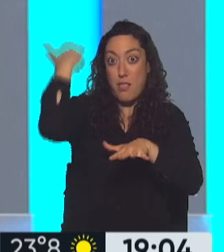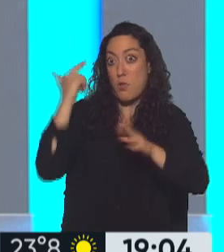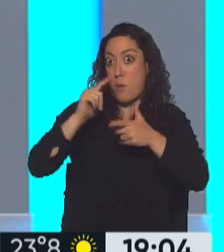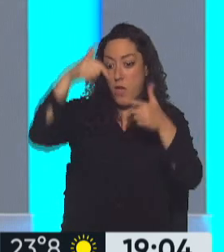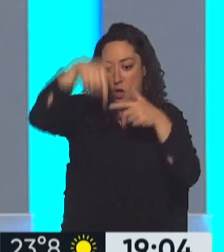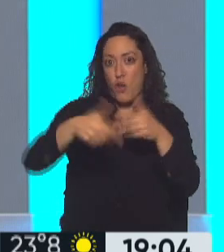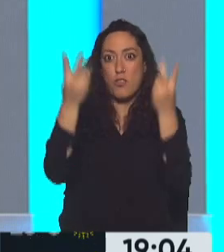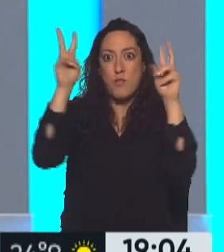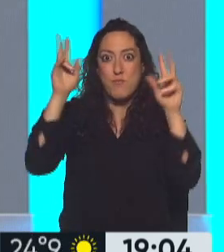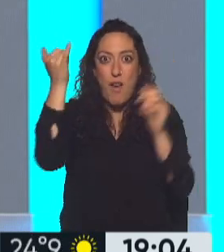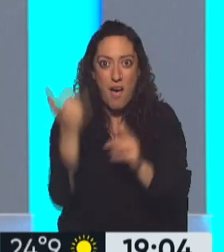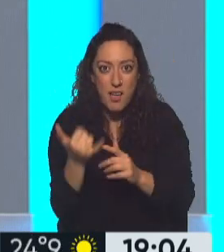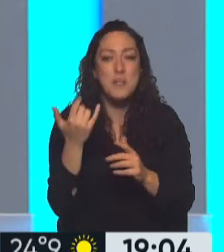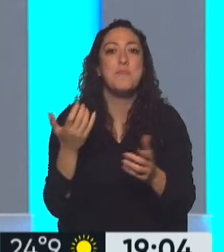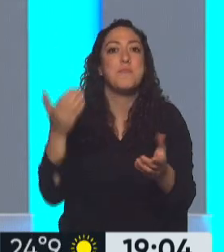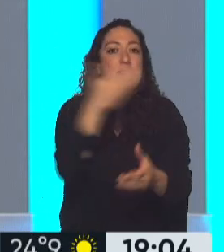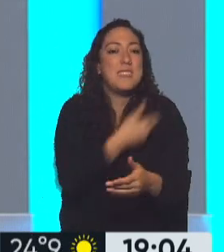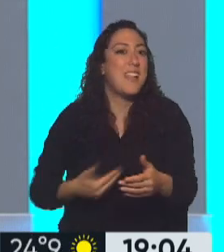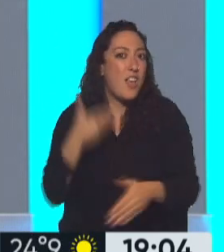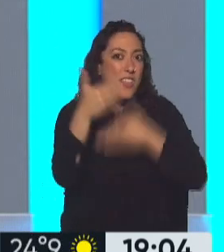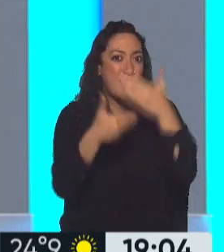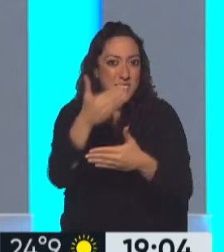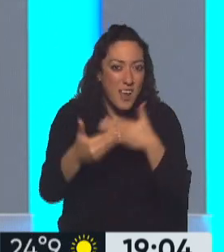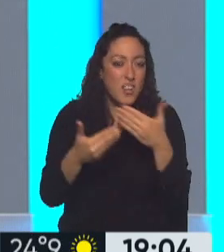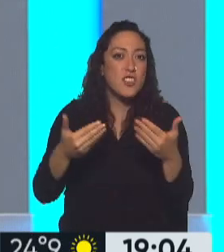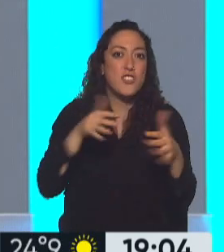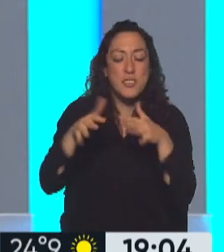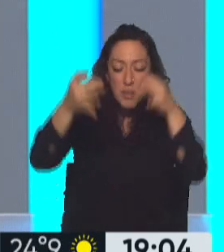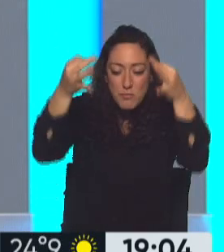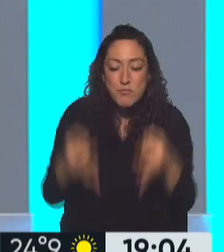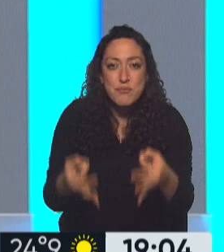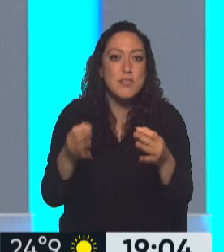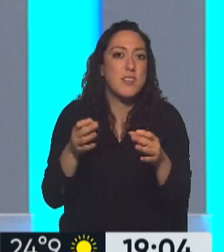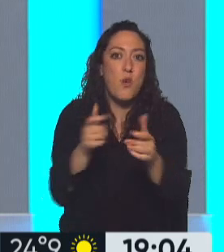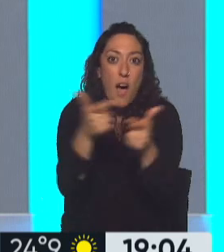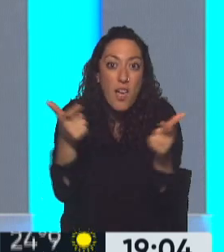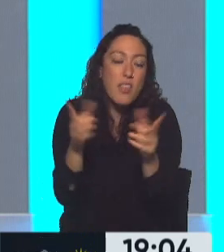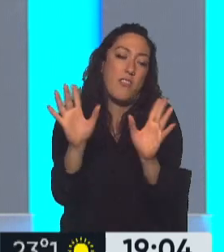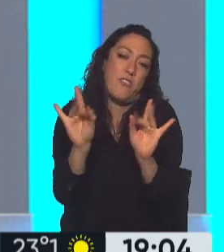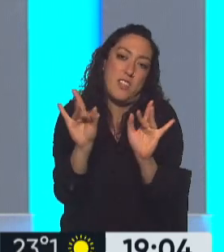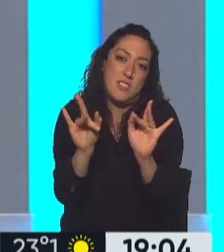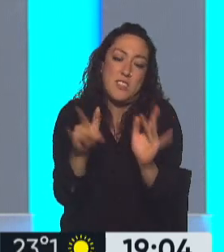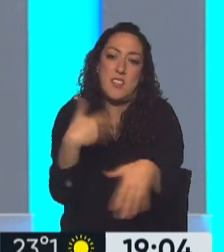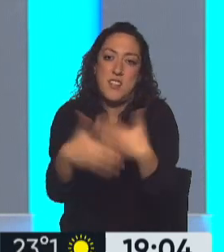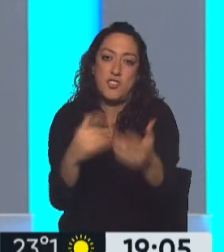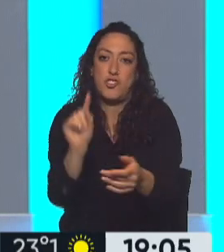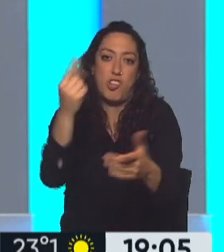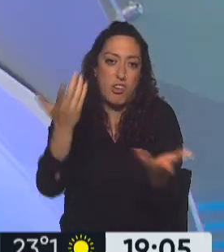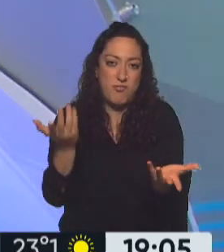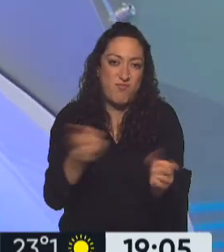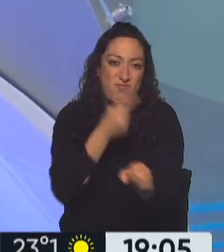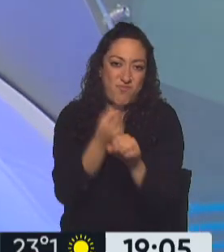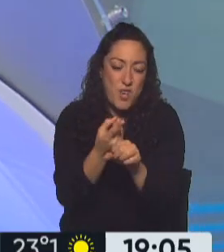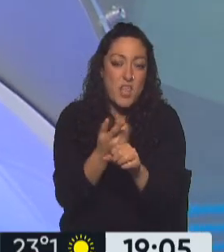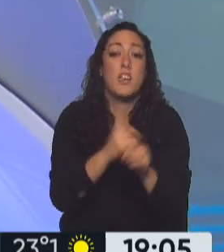preciso del estado y enfocado en el desarrollo de una actividad concreta hubiese sido muy difícil que esa actividad se hubiese desarrollado y